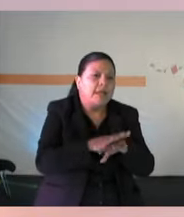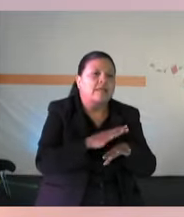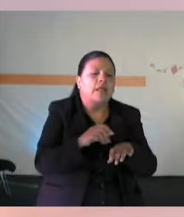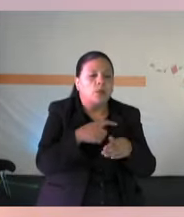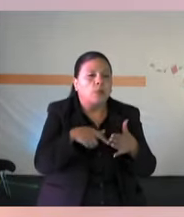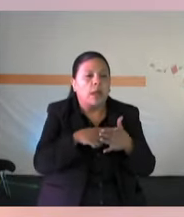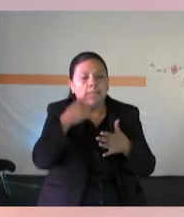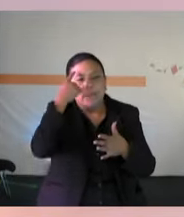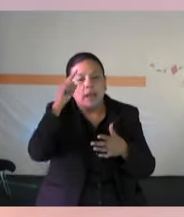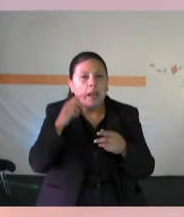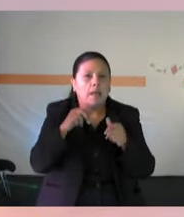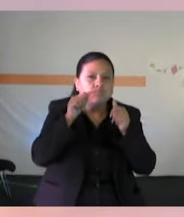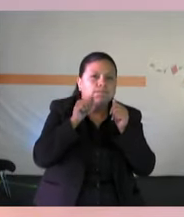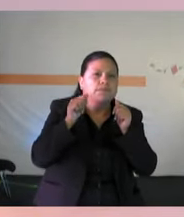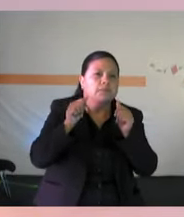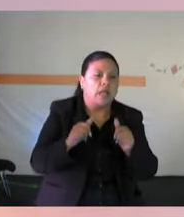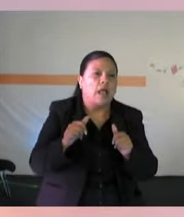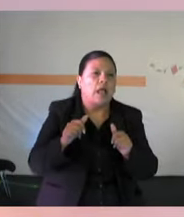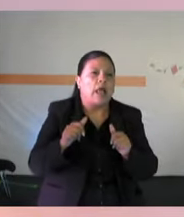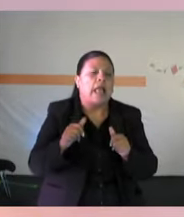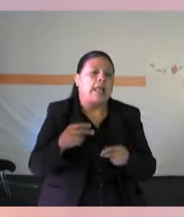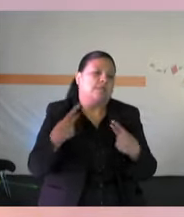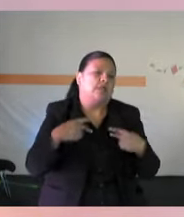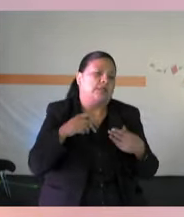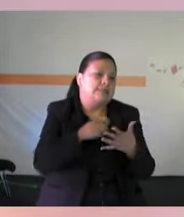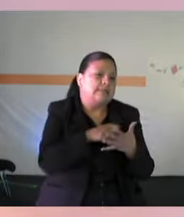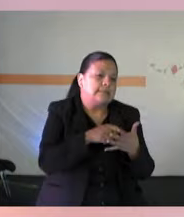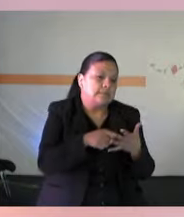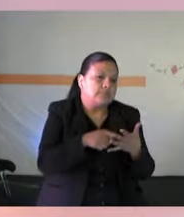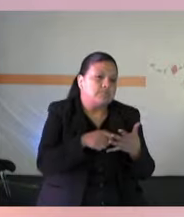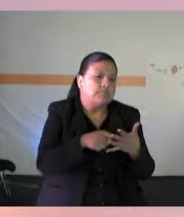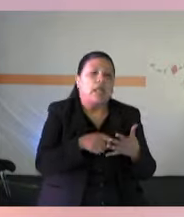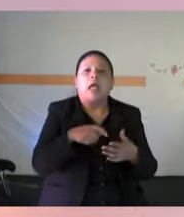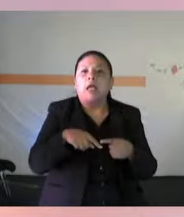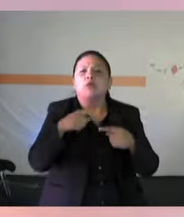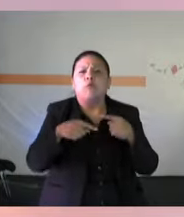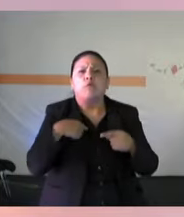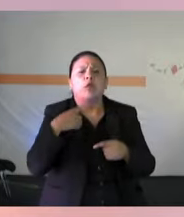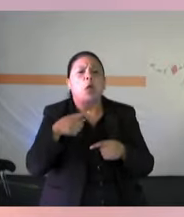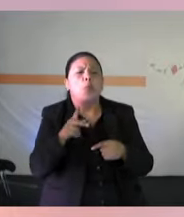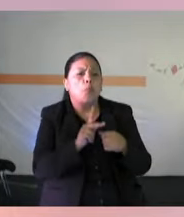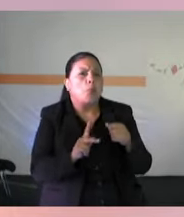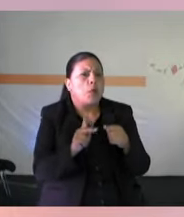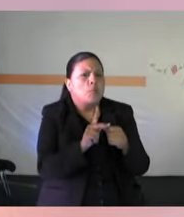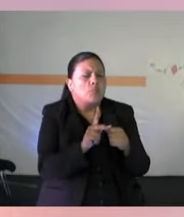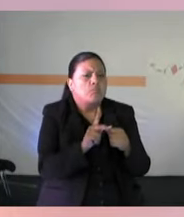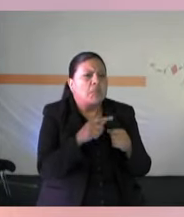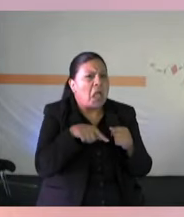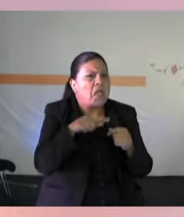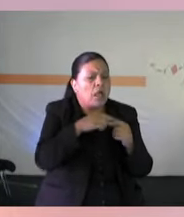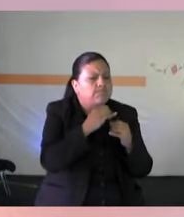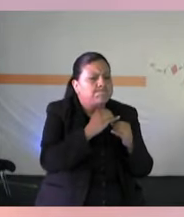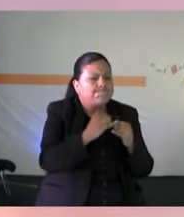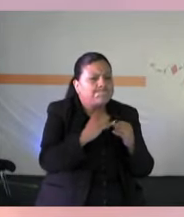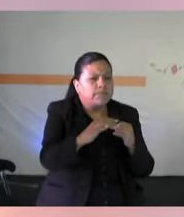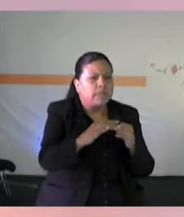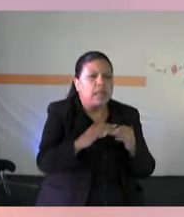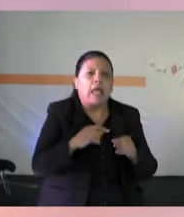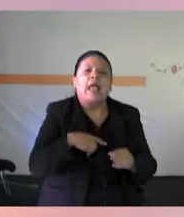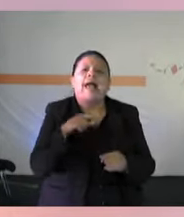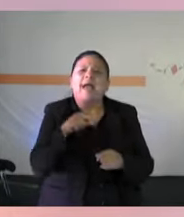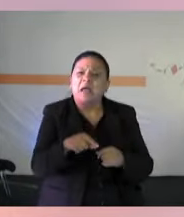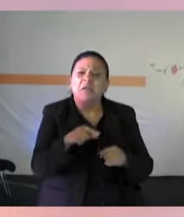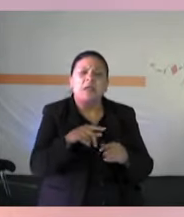bonito. Y me llevaron a una zona muy, muy, muy, muy rural, había como